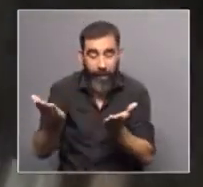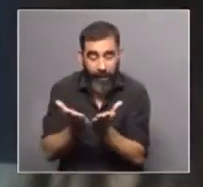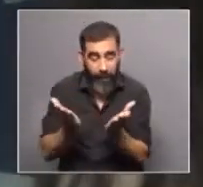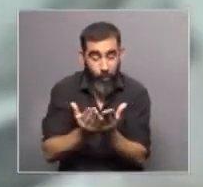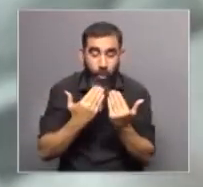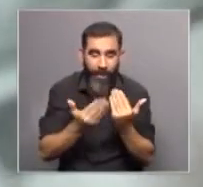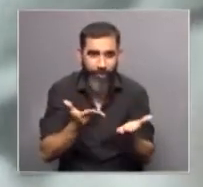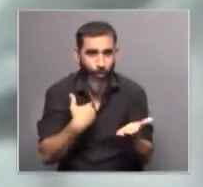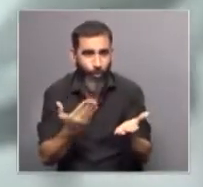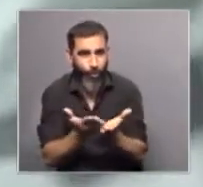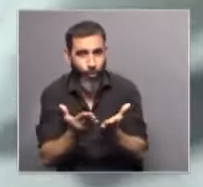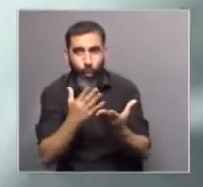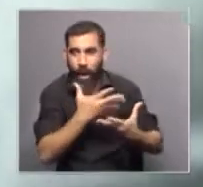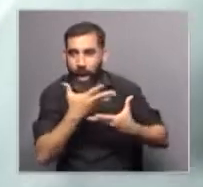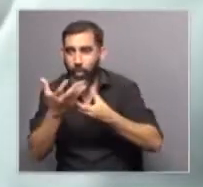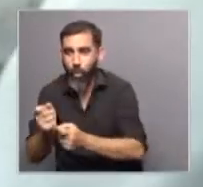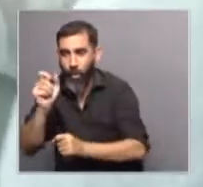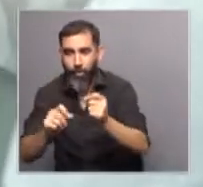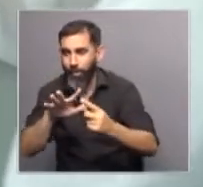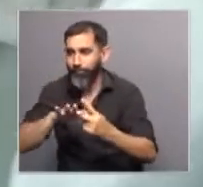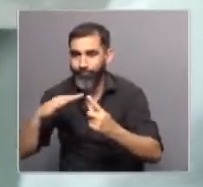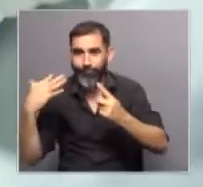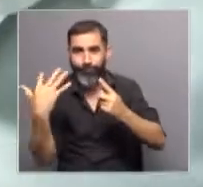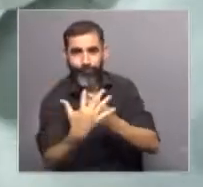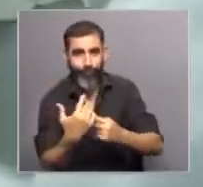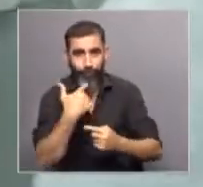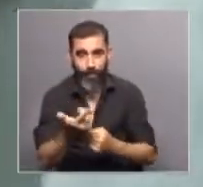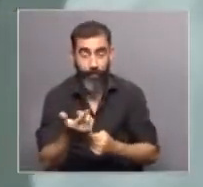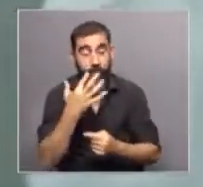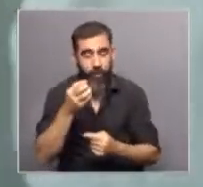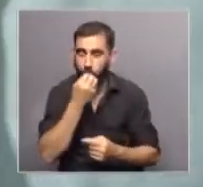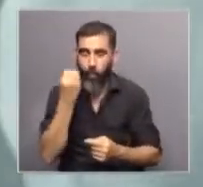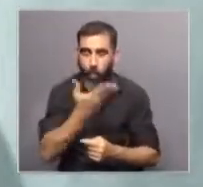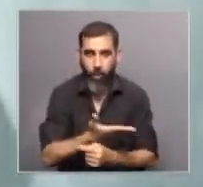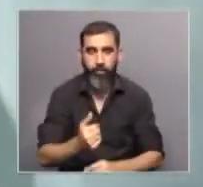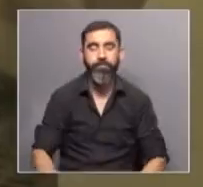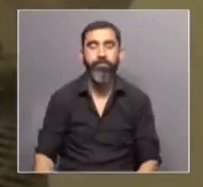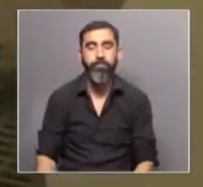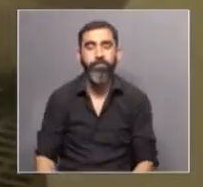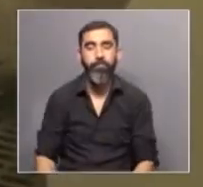estudiado, yo podía estar ayudando a la gente que estaba alrededor mío, y eso estuvo bueno.